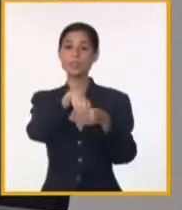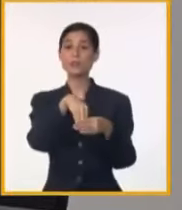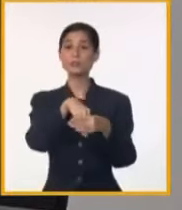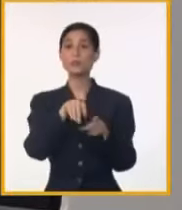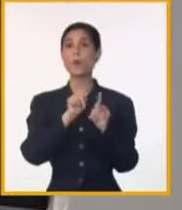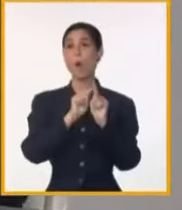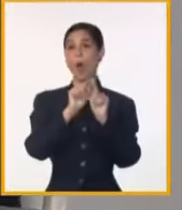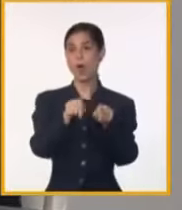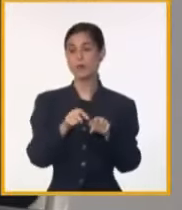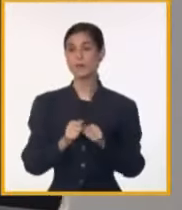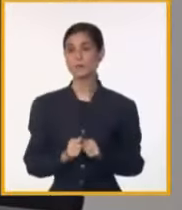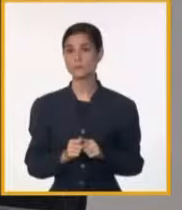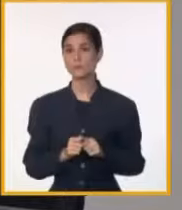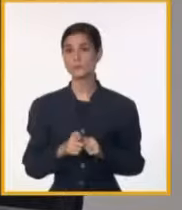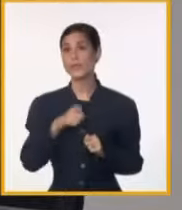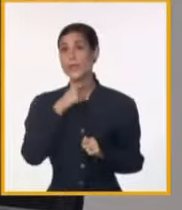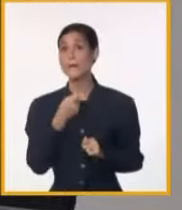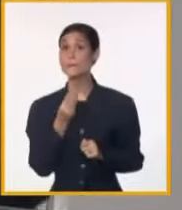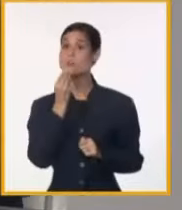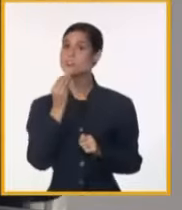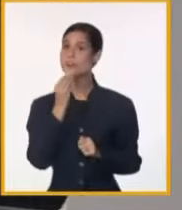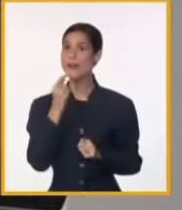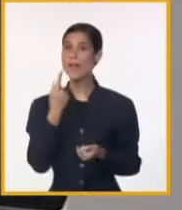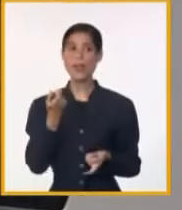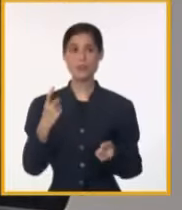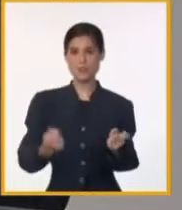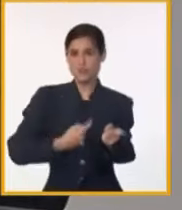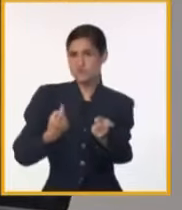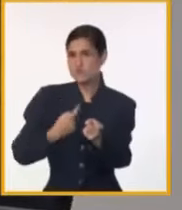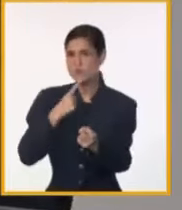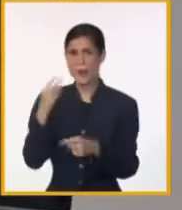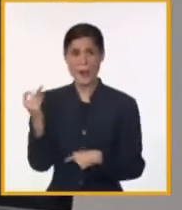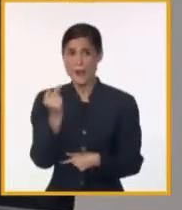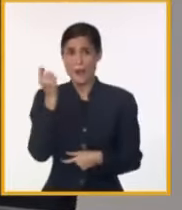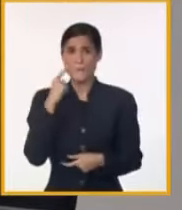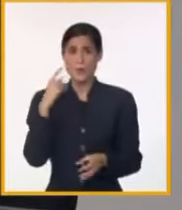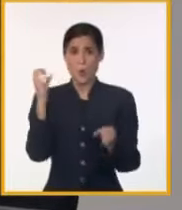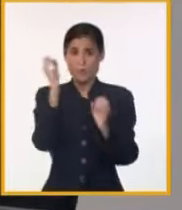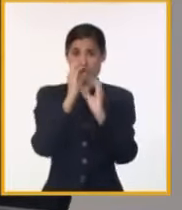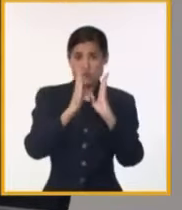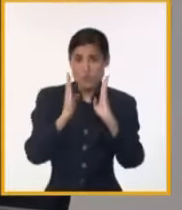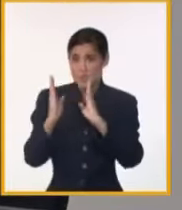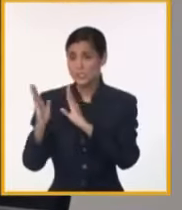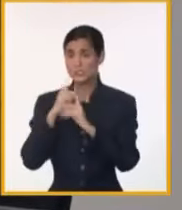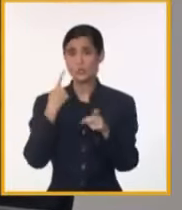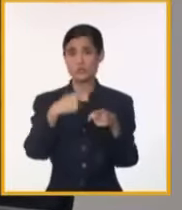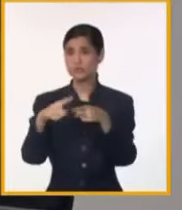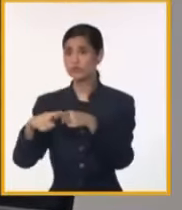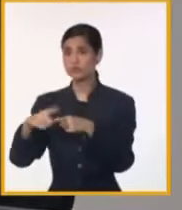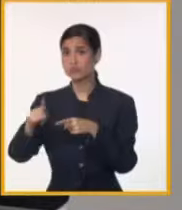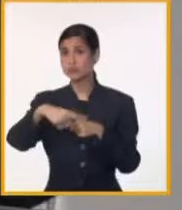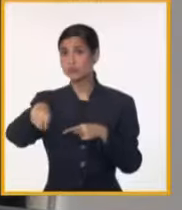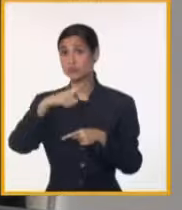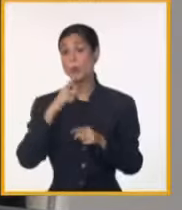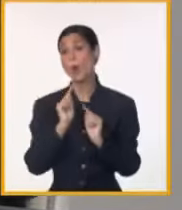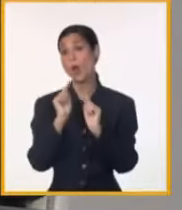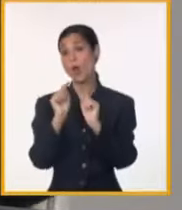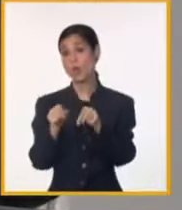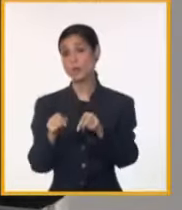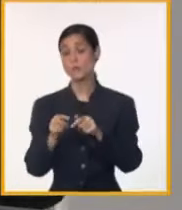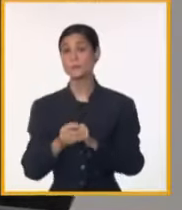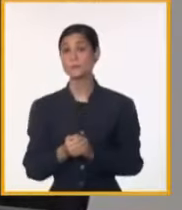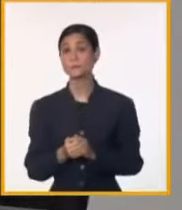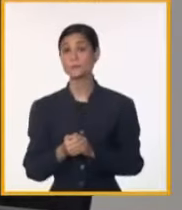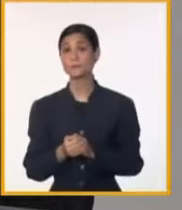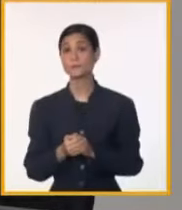evitaron Israel había hecho todas las guerras Relámpagos su su su la característica era esa con el